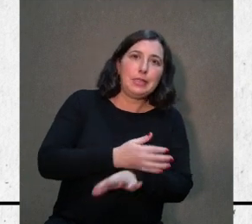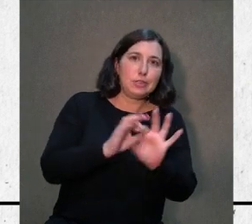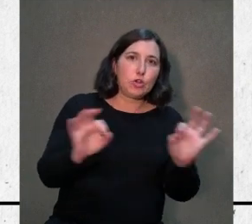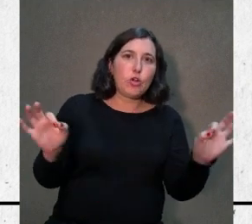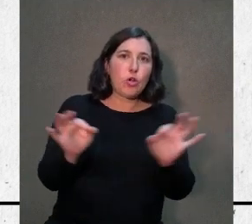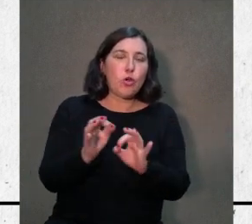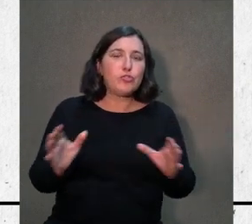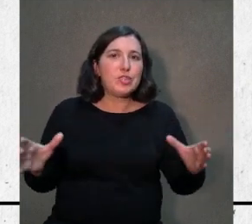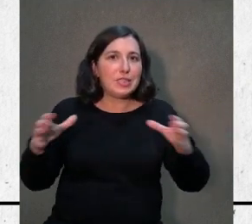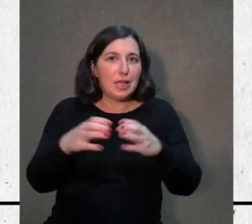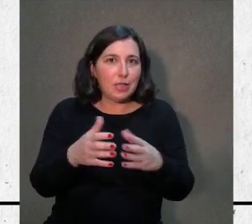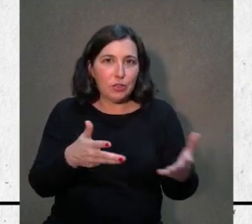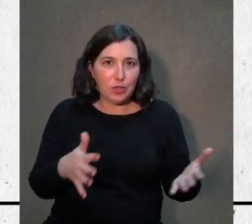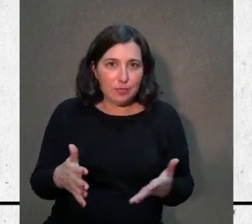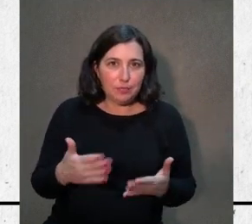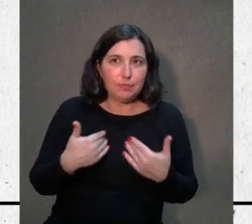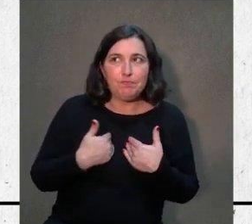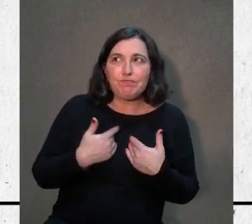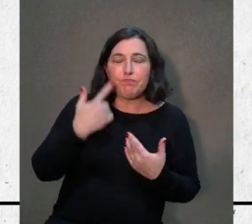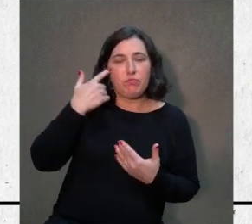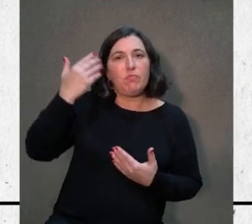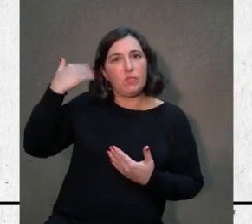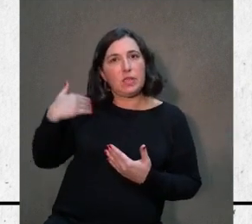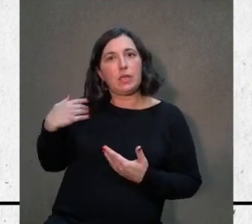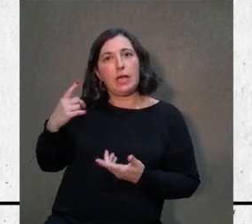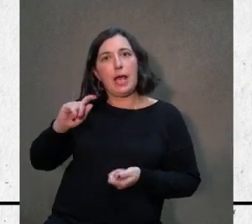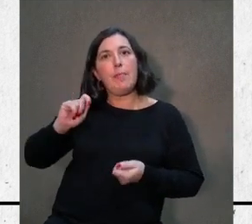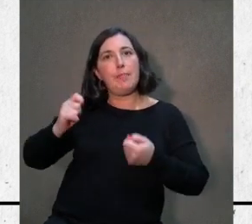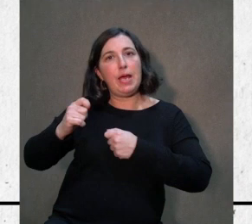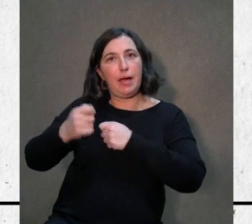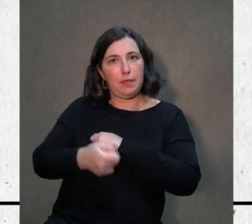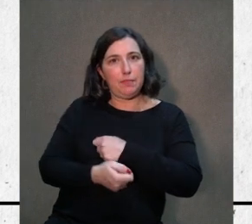concierto, a mí últimamente, en los últimos tiempos me ha cambiado un poco.